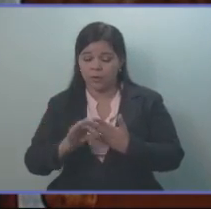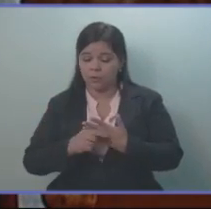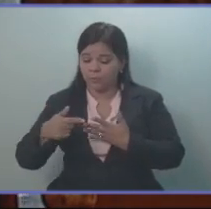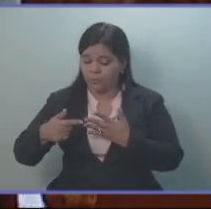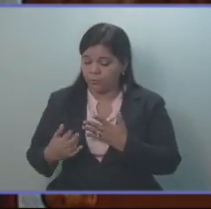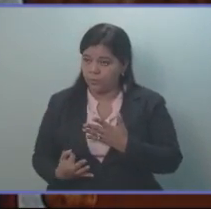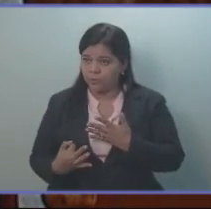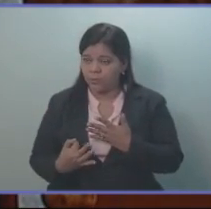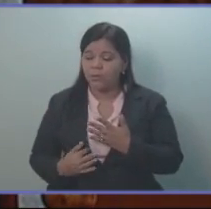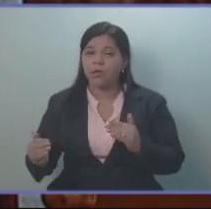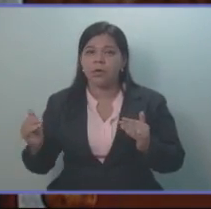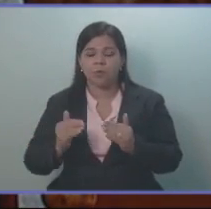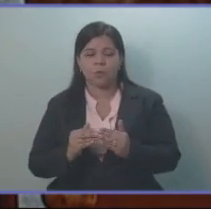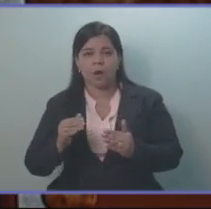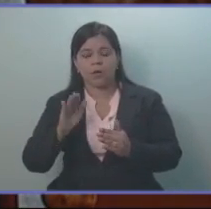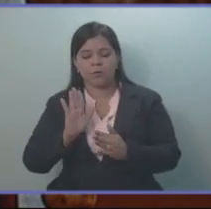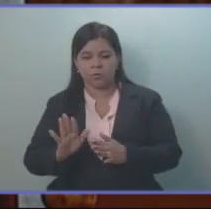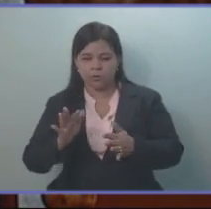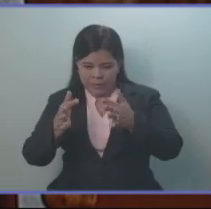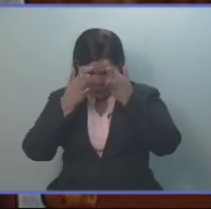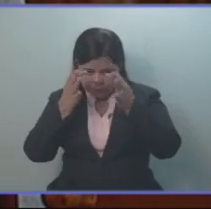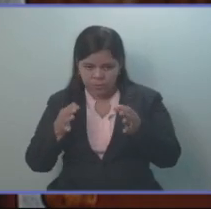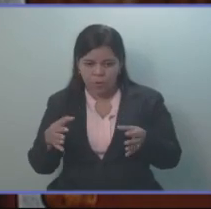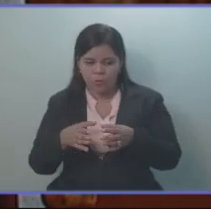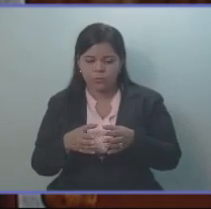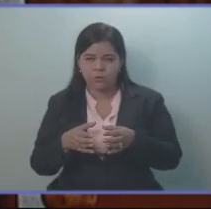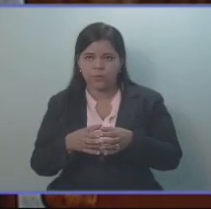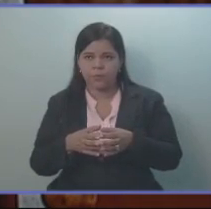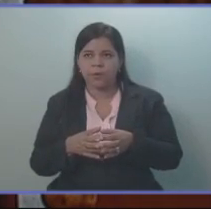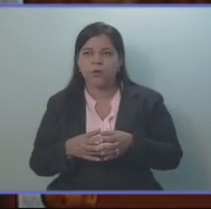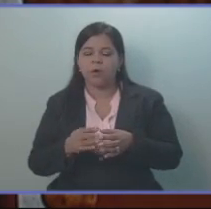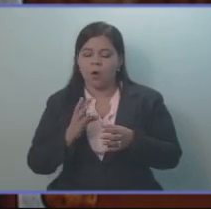dictamen con su respectivo, el dictamen